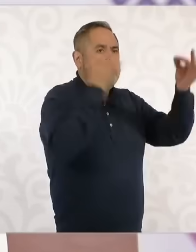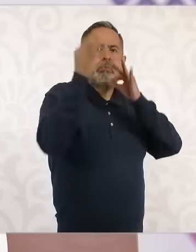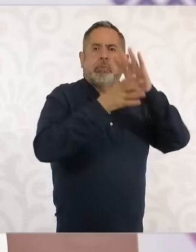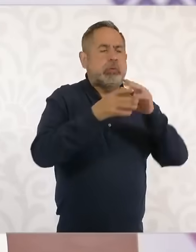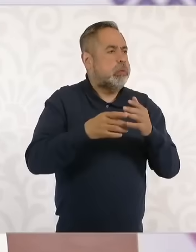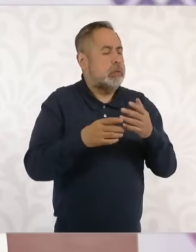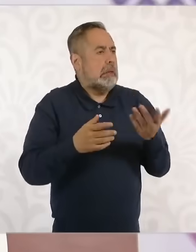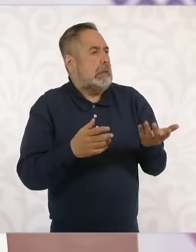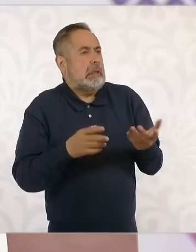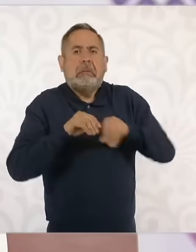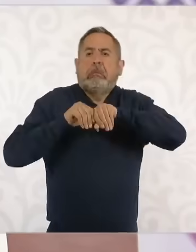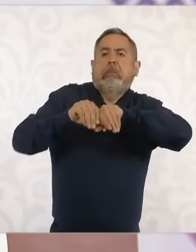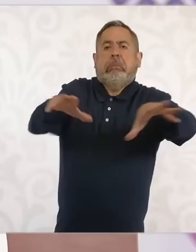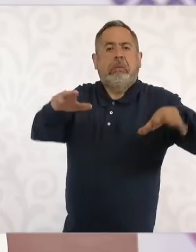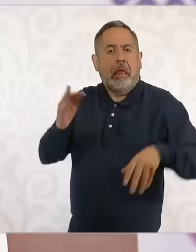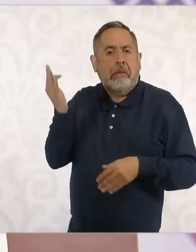Tiene que haber